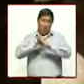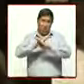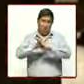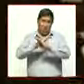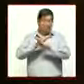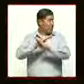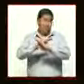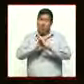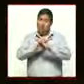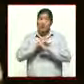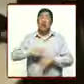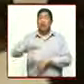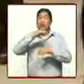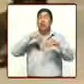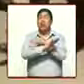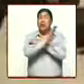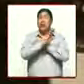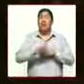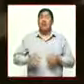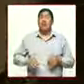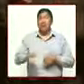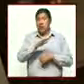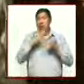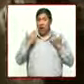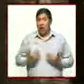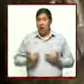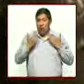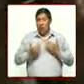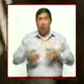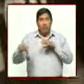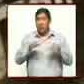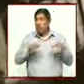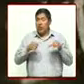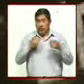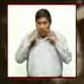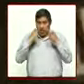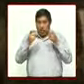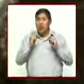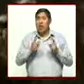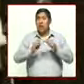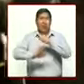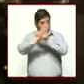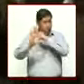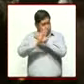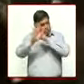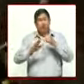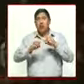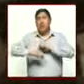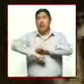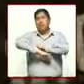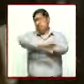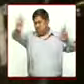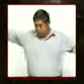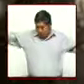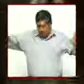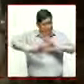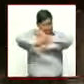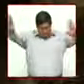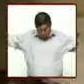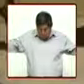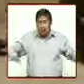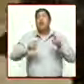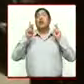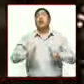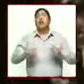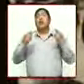para resguardar este ingreso, como ustedes pueden apreciar, que en este momento se puede apreciar así con los escudos, y han dispersado a las personas que